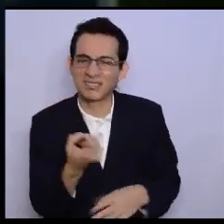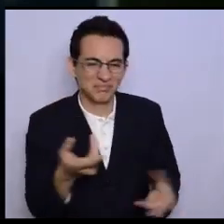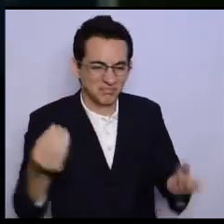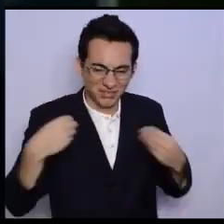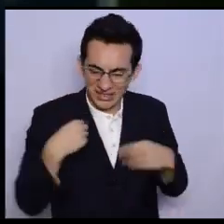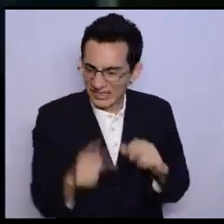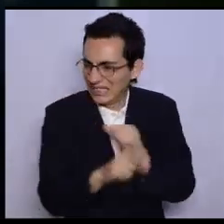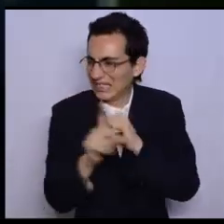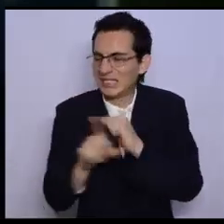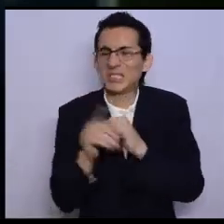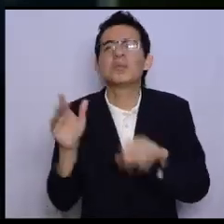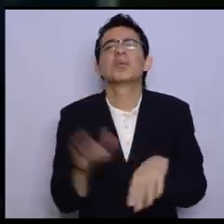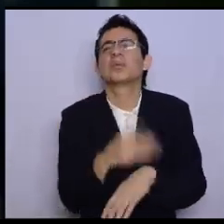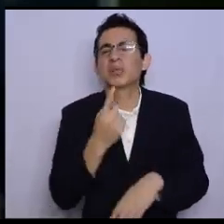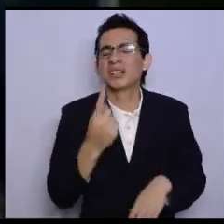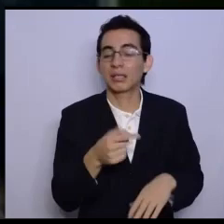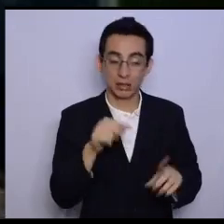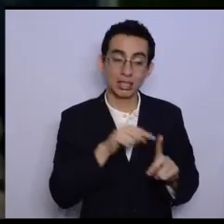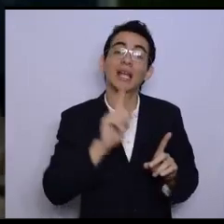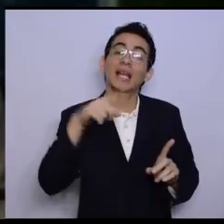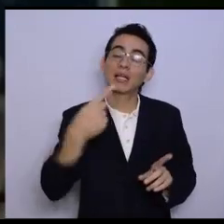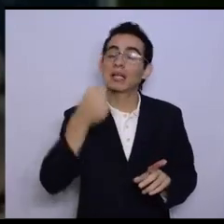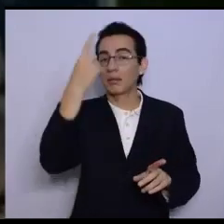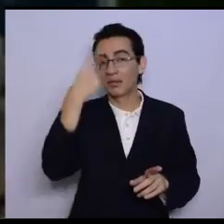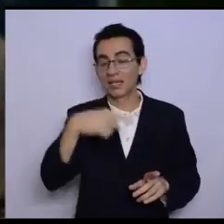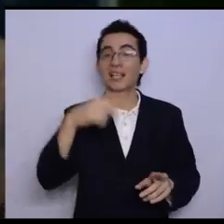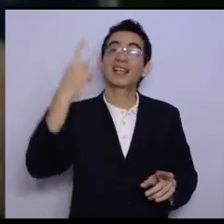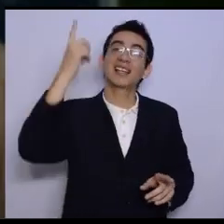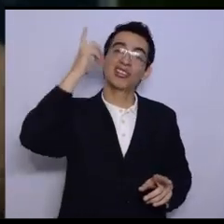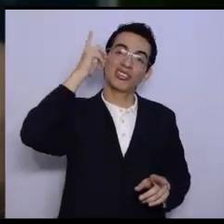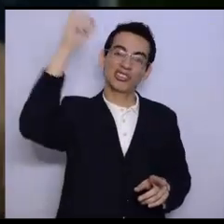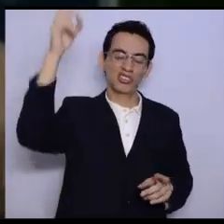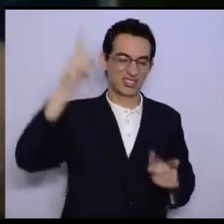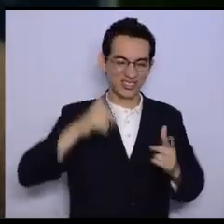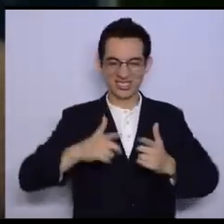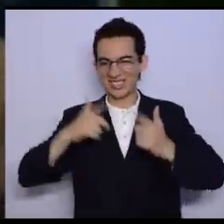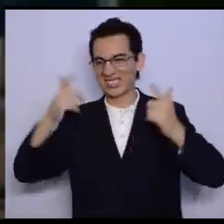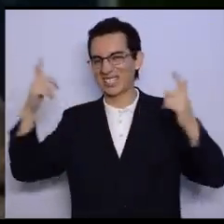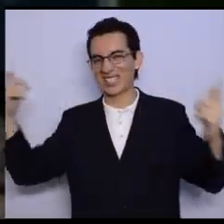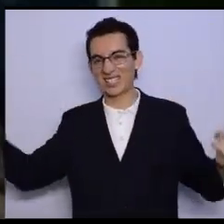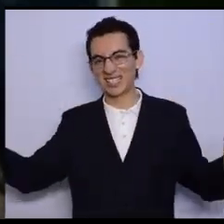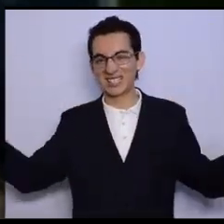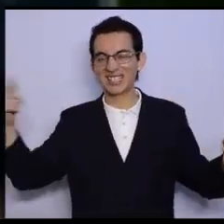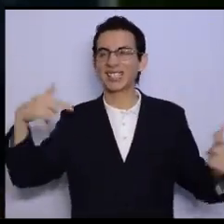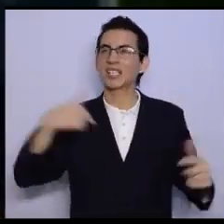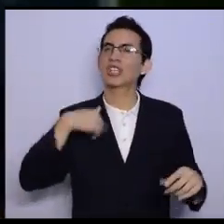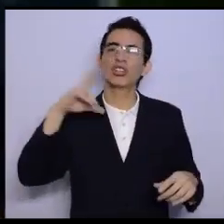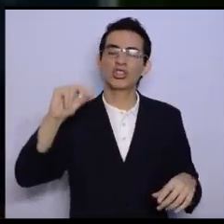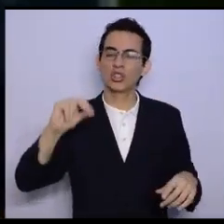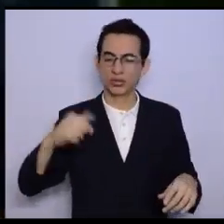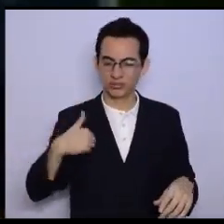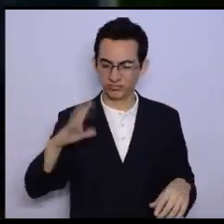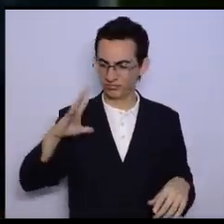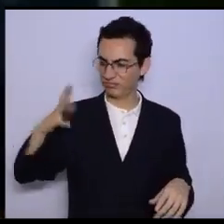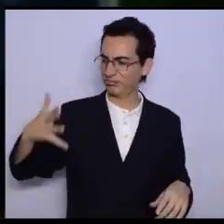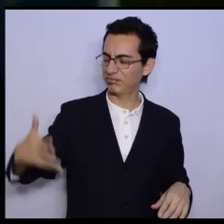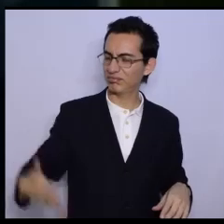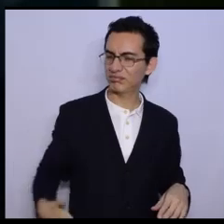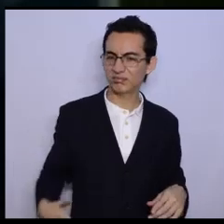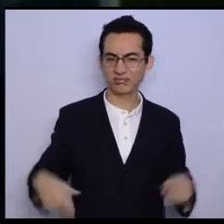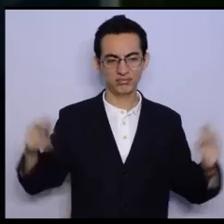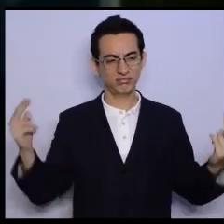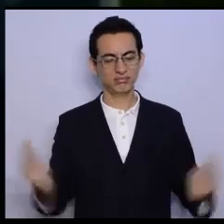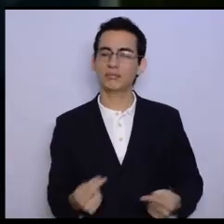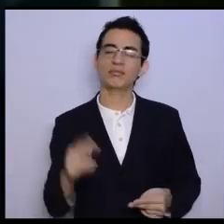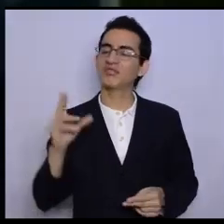las aflicciones, el por qué era para que la grandeza de las revelaciones no me exaltasen desmedidamente. Me fue